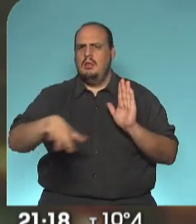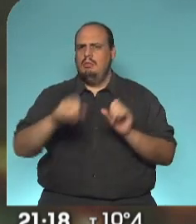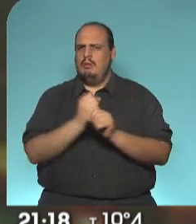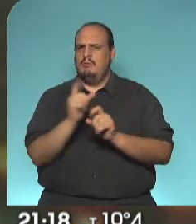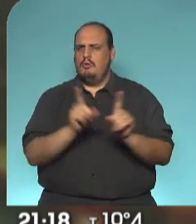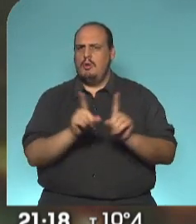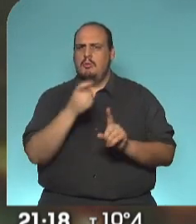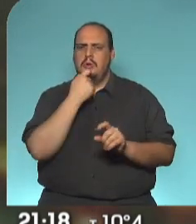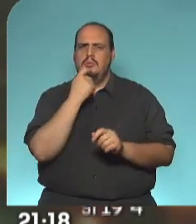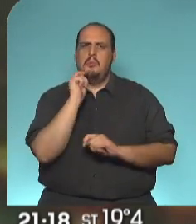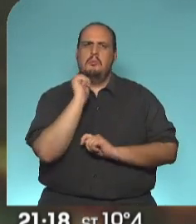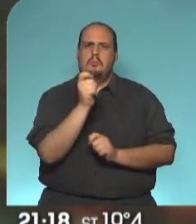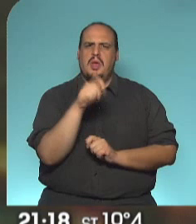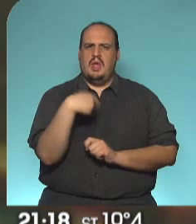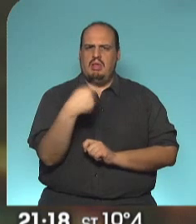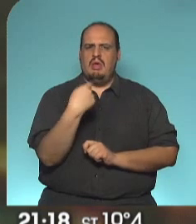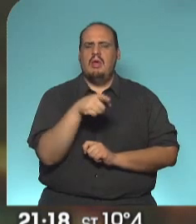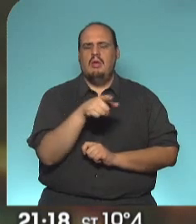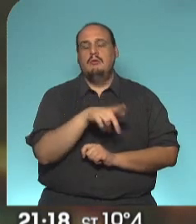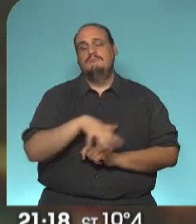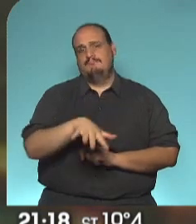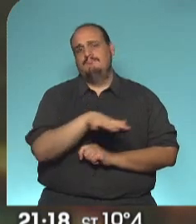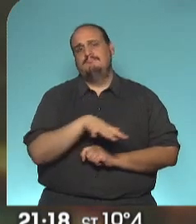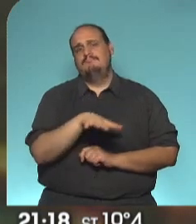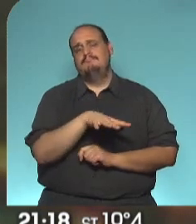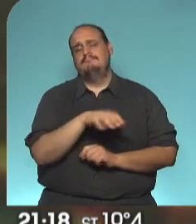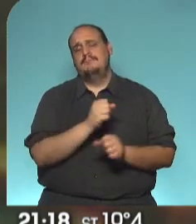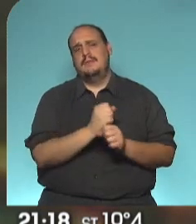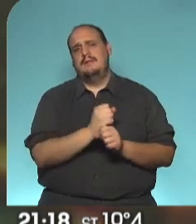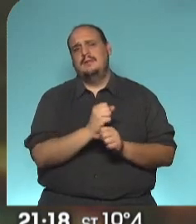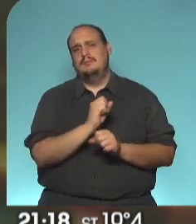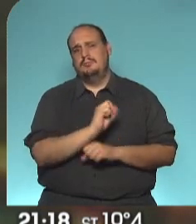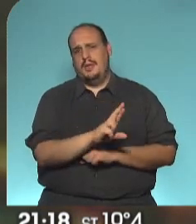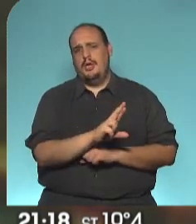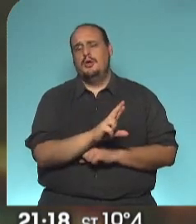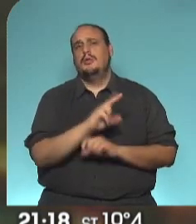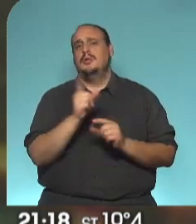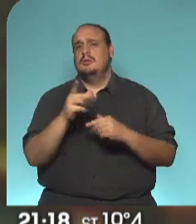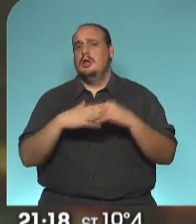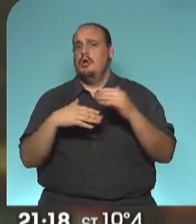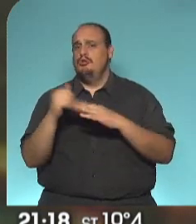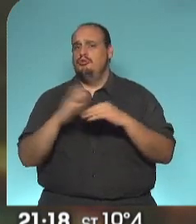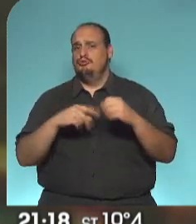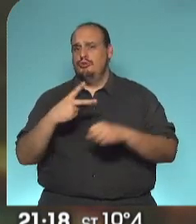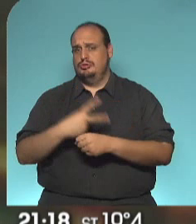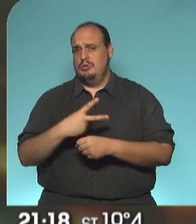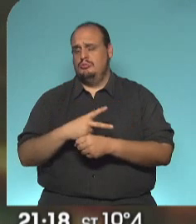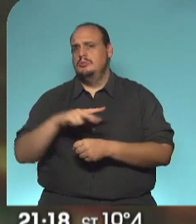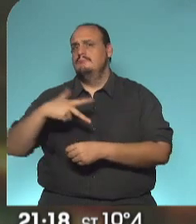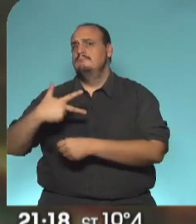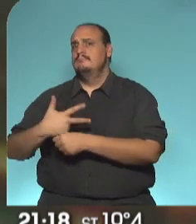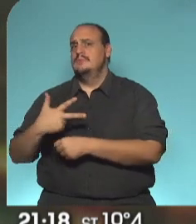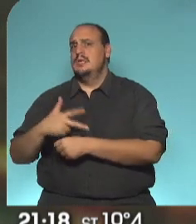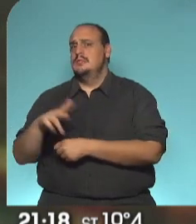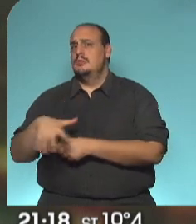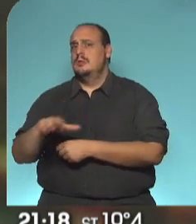como la pesca ha sido la zona o en la actividad más app más afectada como la construcción en segundo lugar y como en tercer lugar